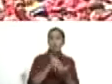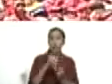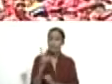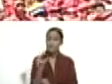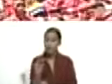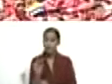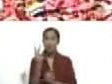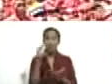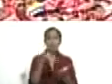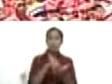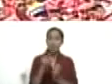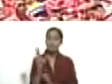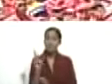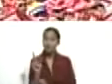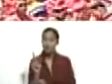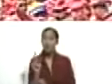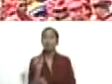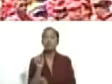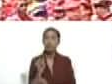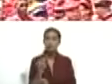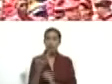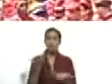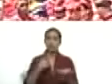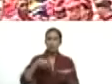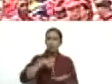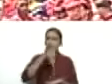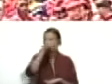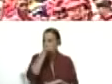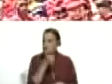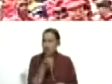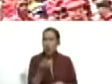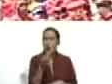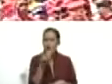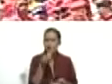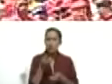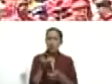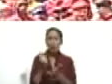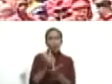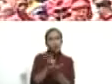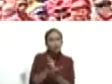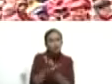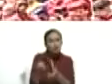Cuando resistimos comiendo yuca, mango, ñame,